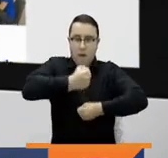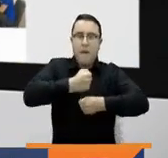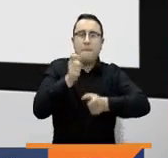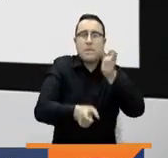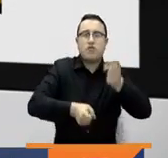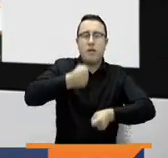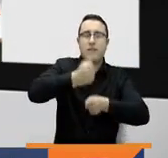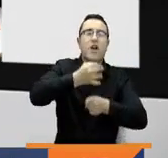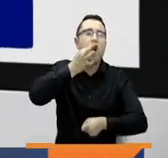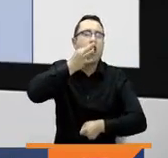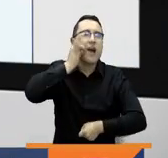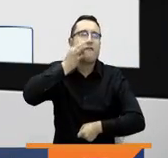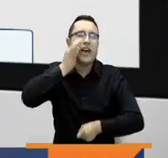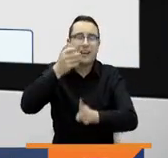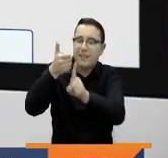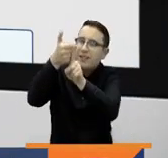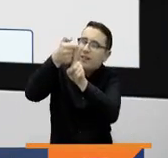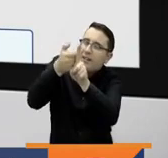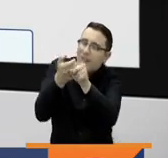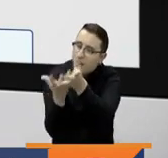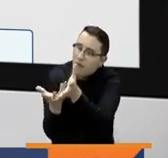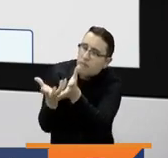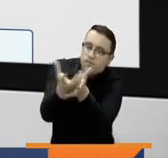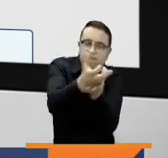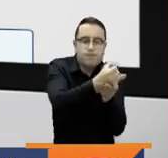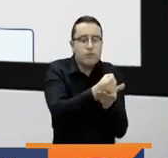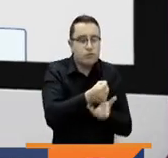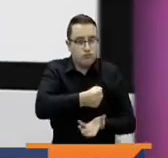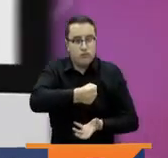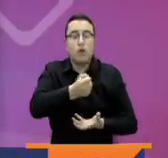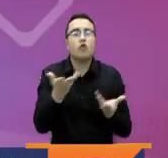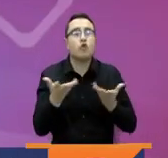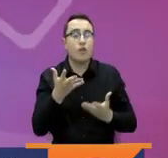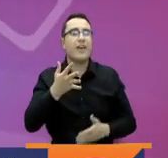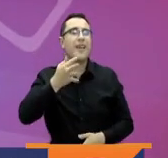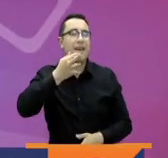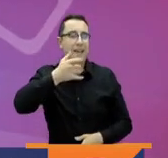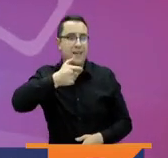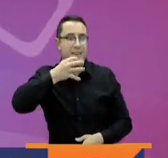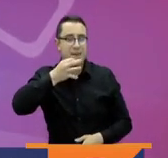de café en el departamento de Caldas, vaya a la página